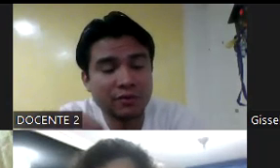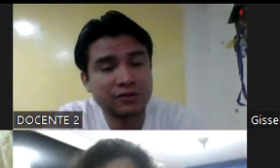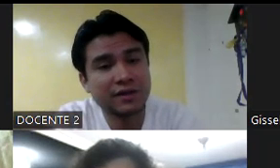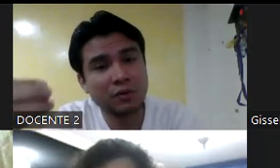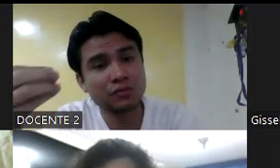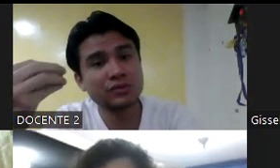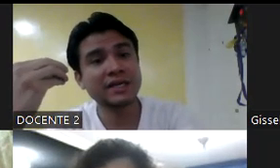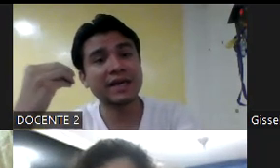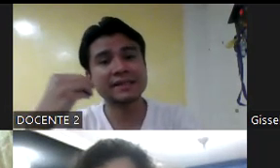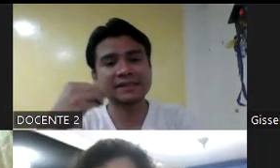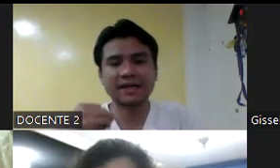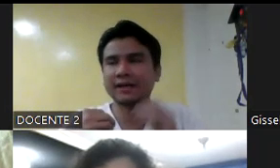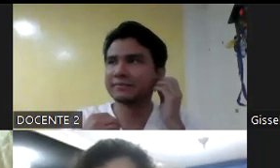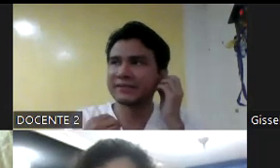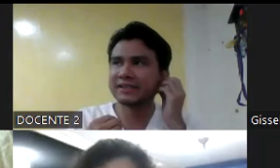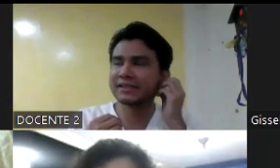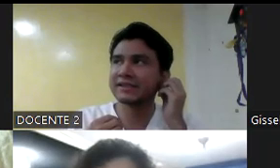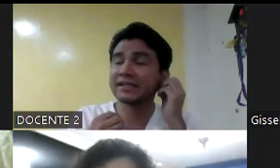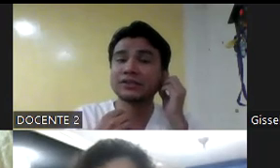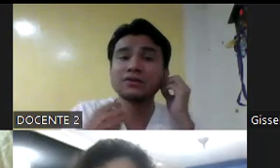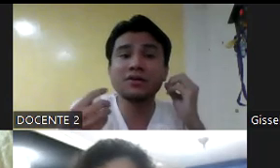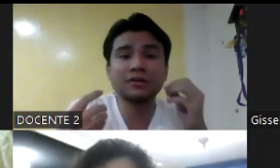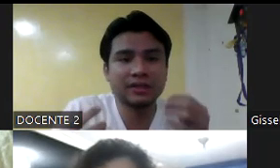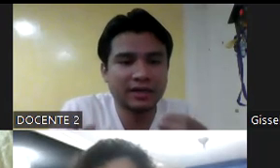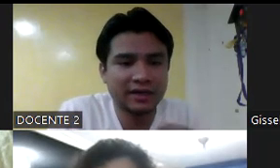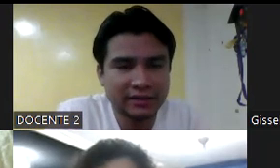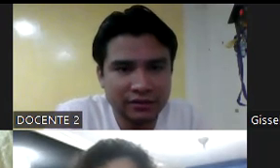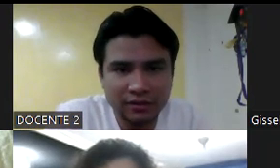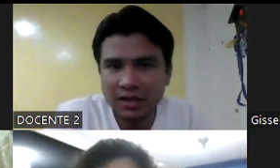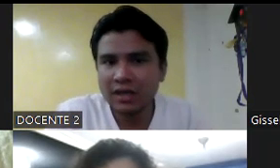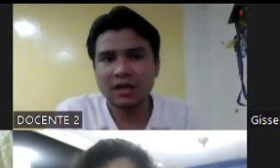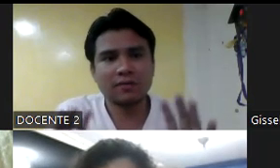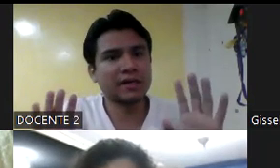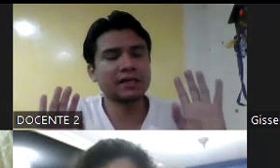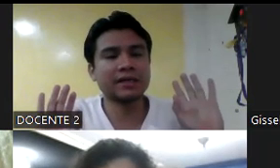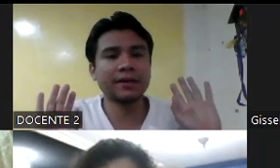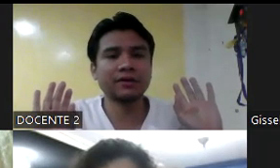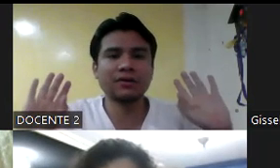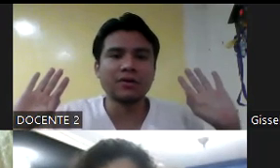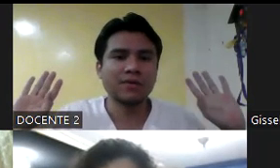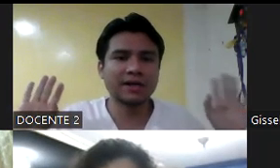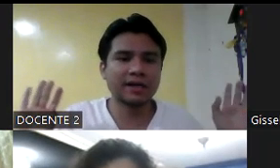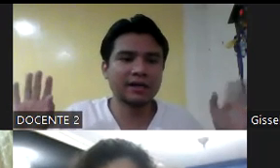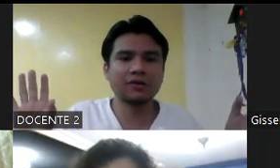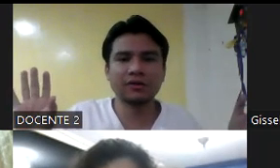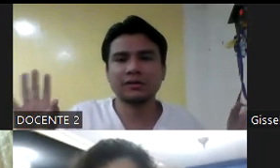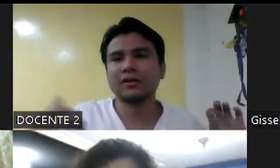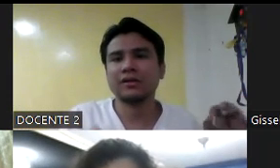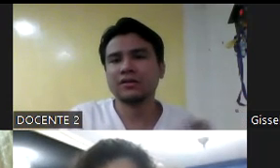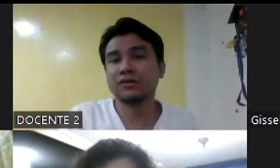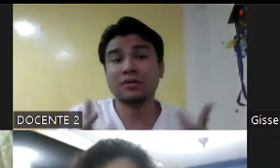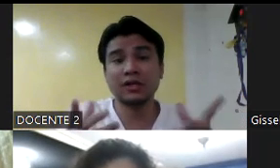medicamentos que como nos produce esa sensación de relajación, igual que el tabaco o igual que el